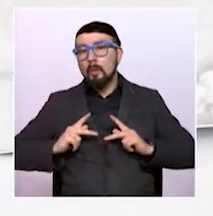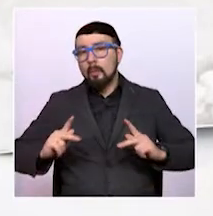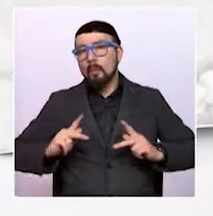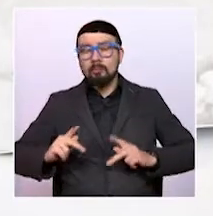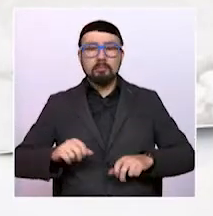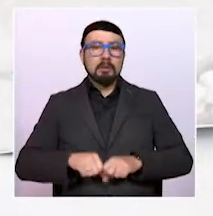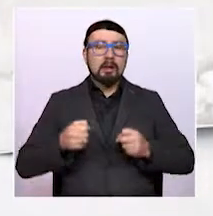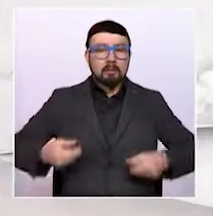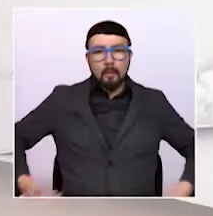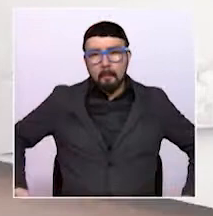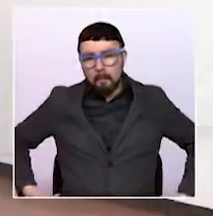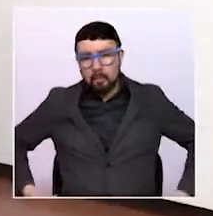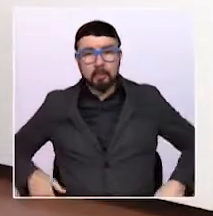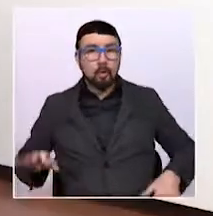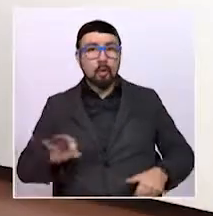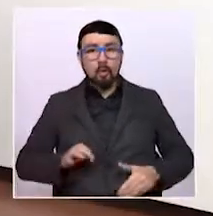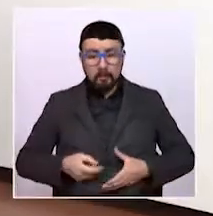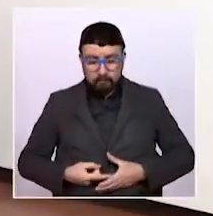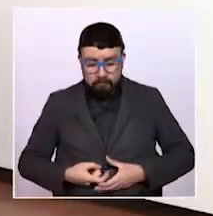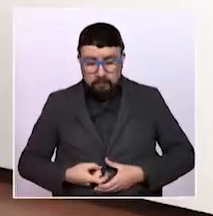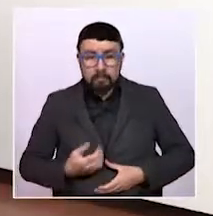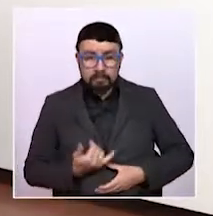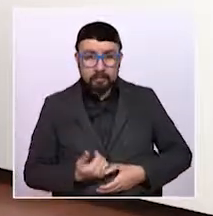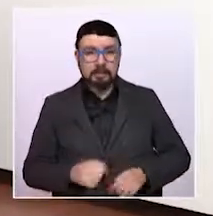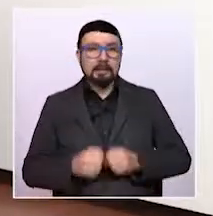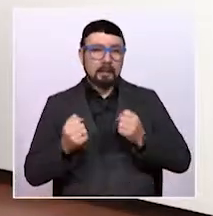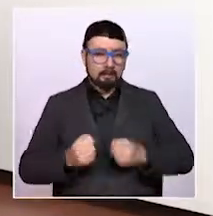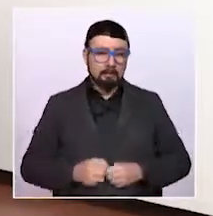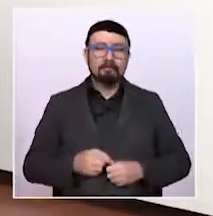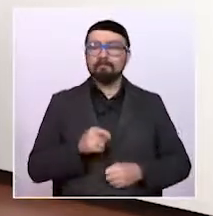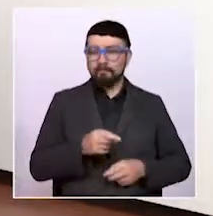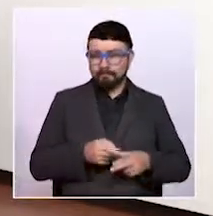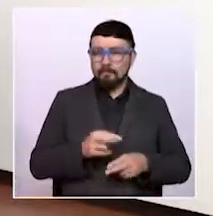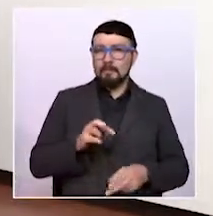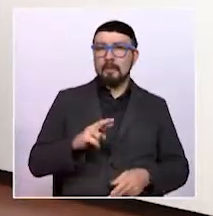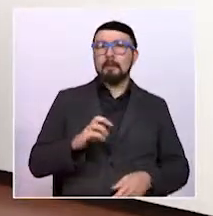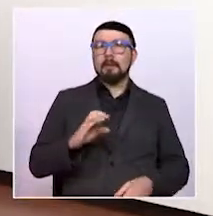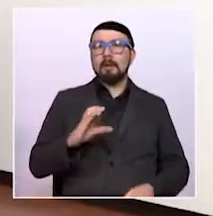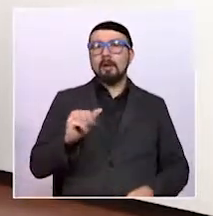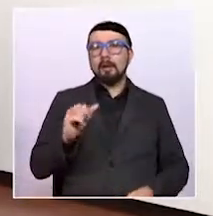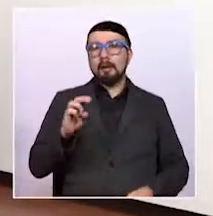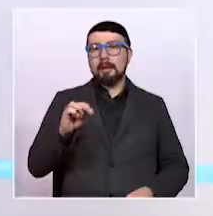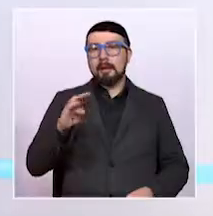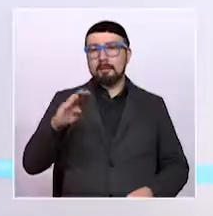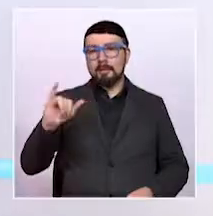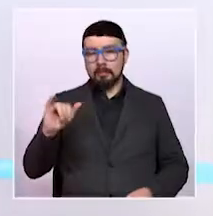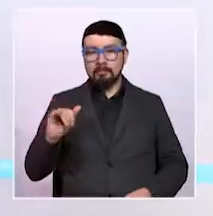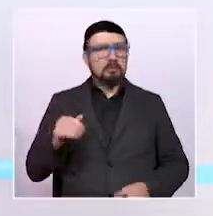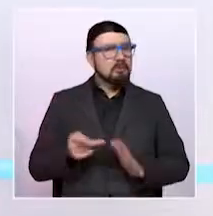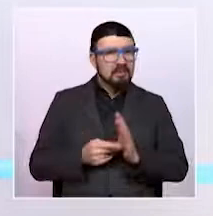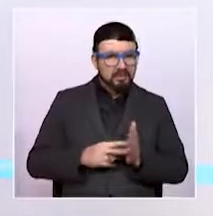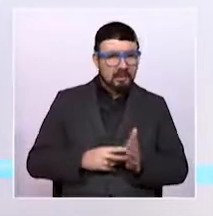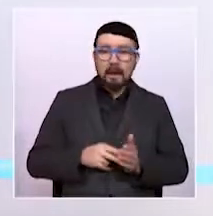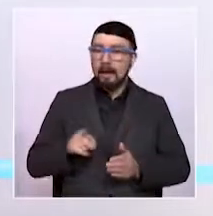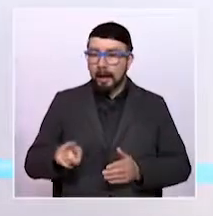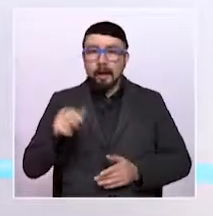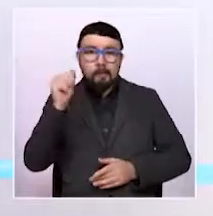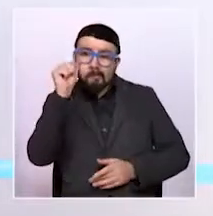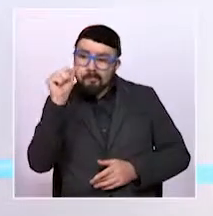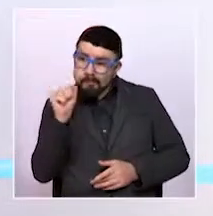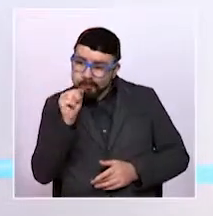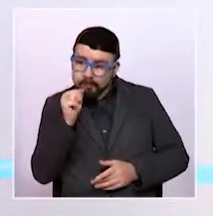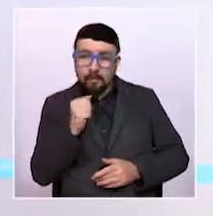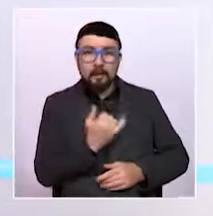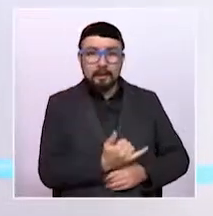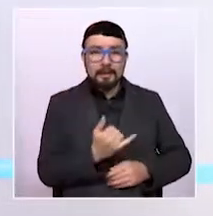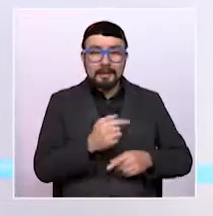o en el mismo feto y esa es la preeclampsia la preeclampsia por definición es cuando la paciente durante el embarazo después de la semana